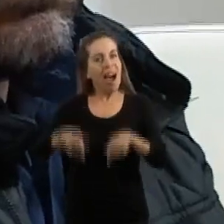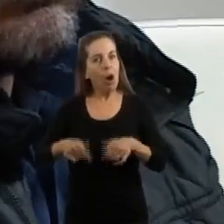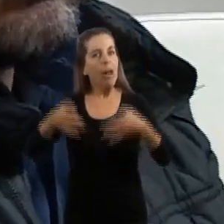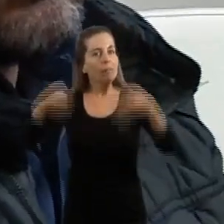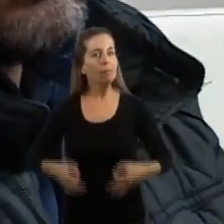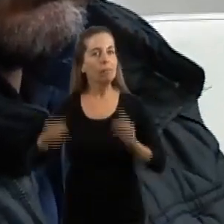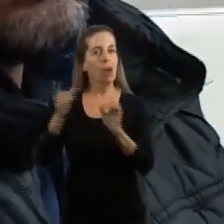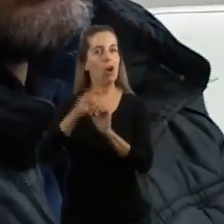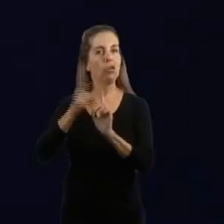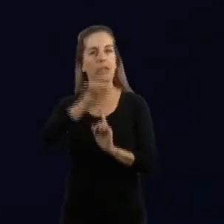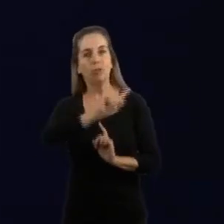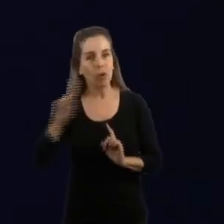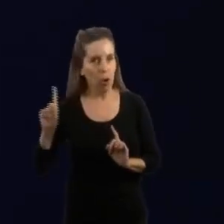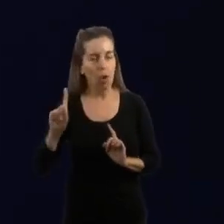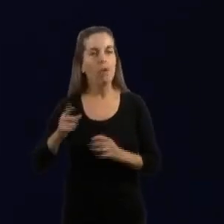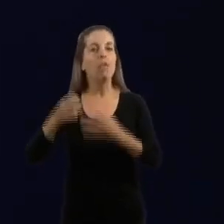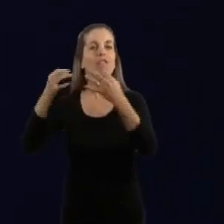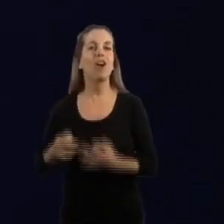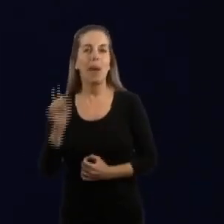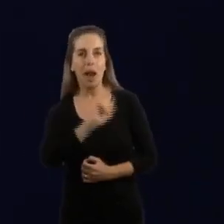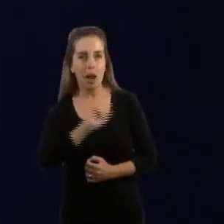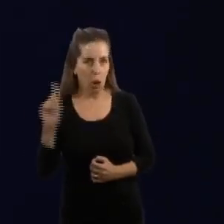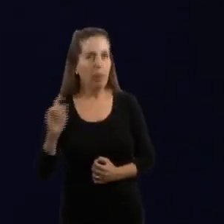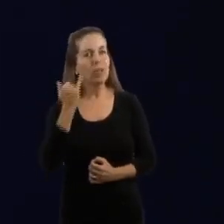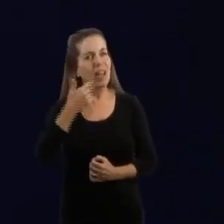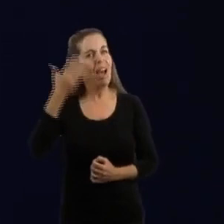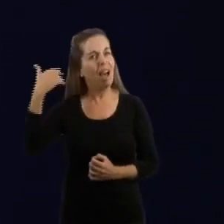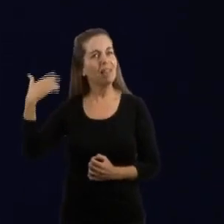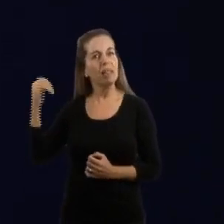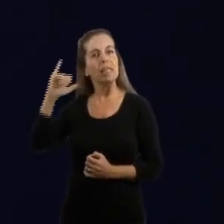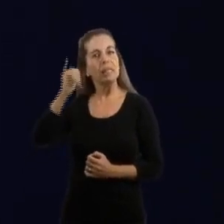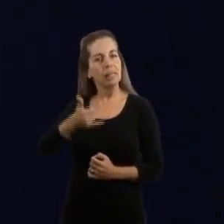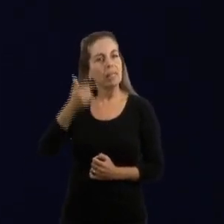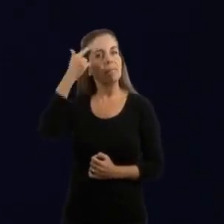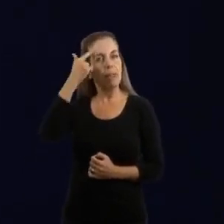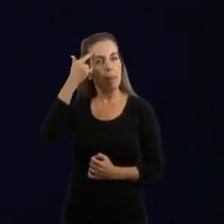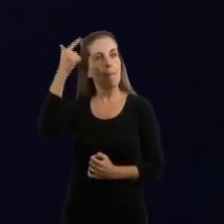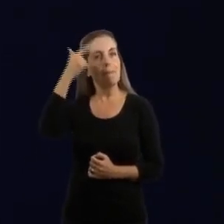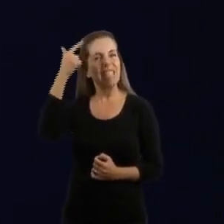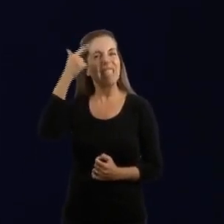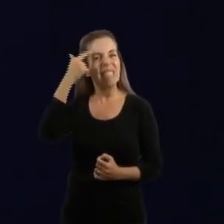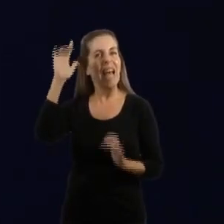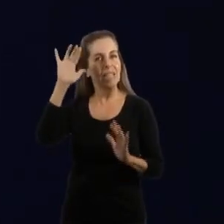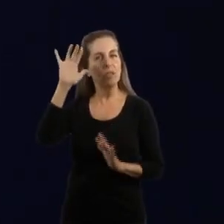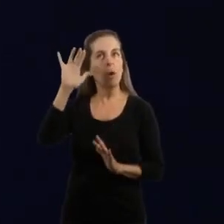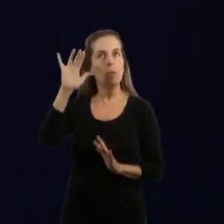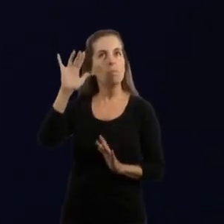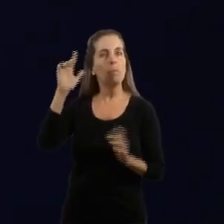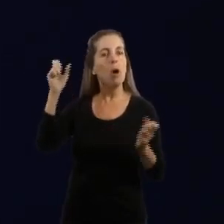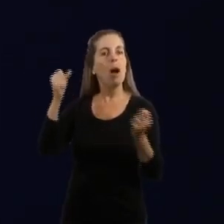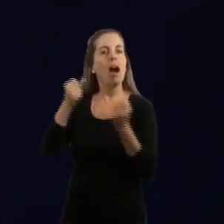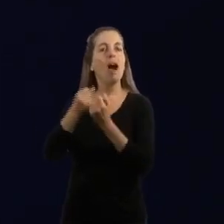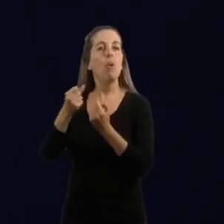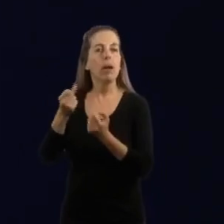sabía que todavía había no, informales. pero hace mucho que se está hablando de efectivamente lograr un nuevo acuerdo. Todavía no hay